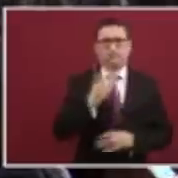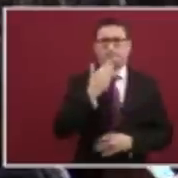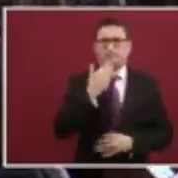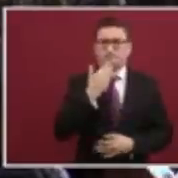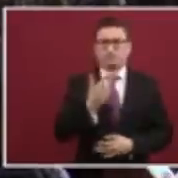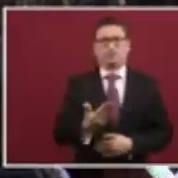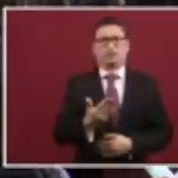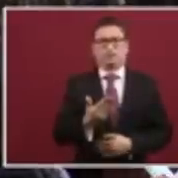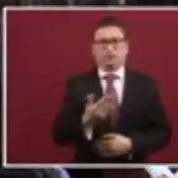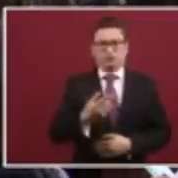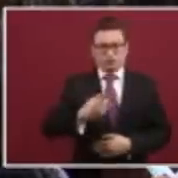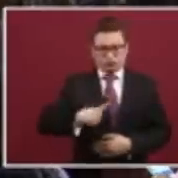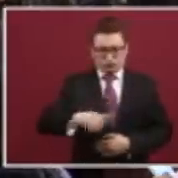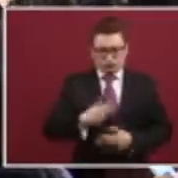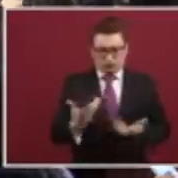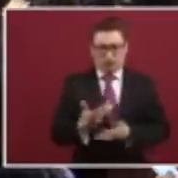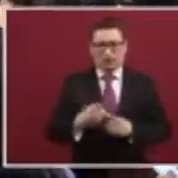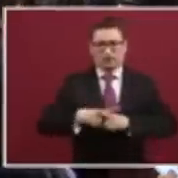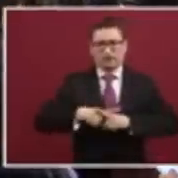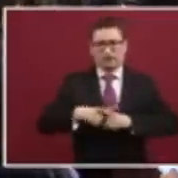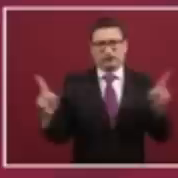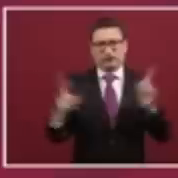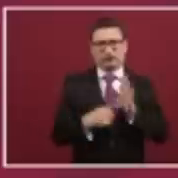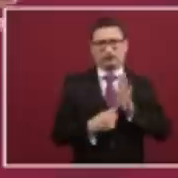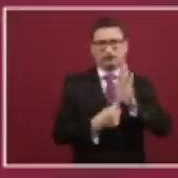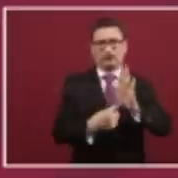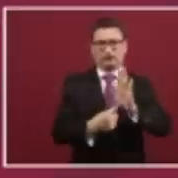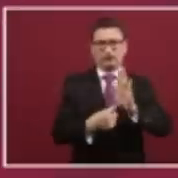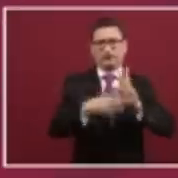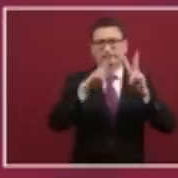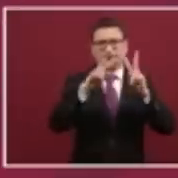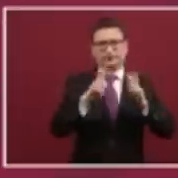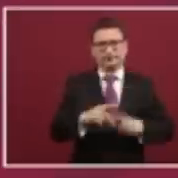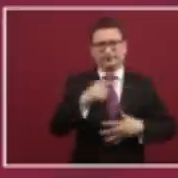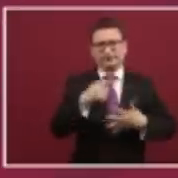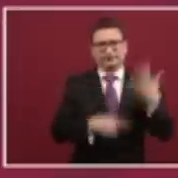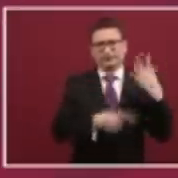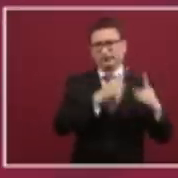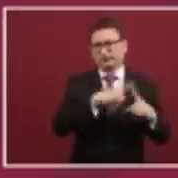tenemos que mostrar la diferencia en todo.